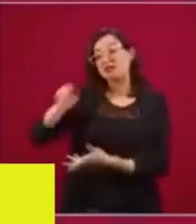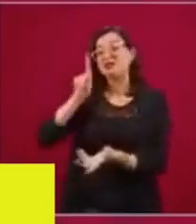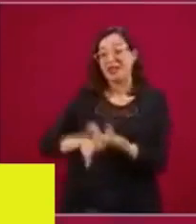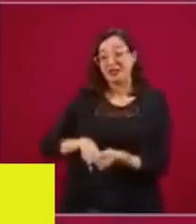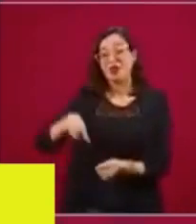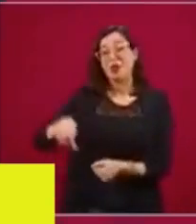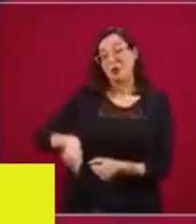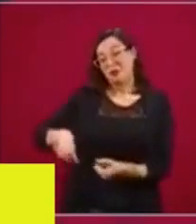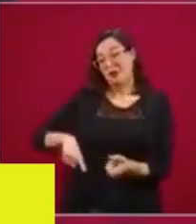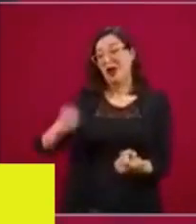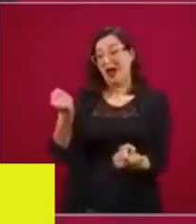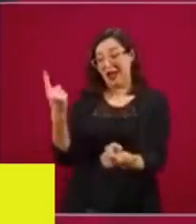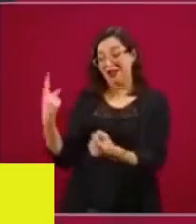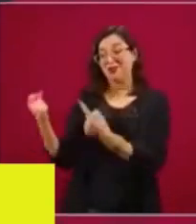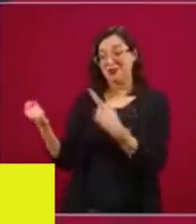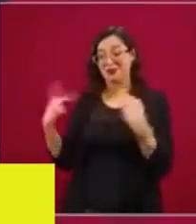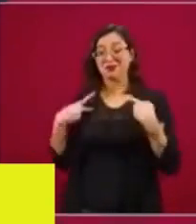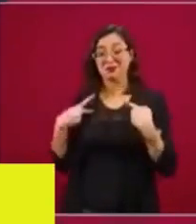gobierno,